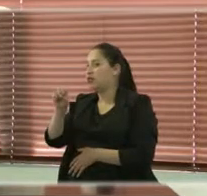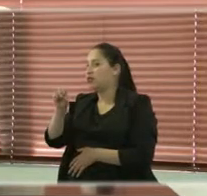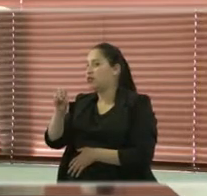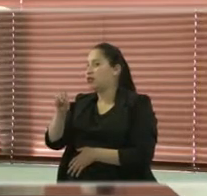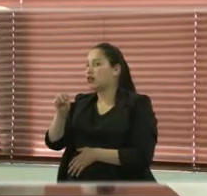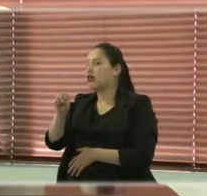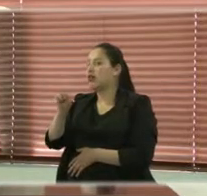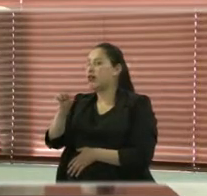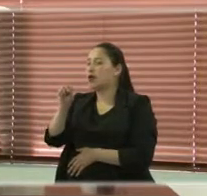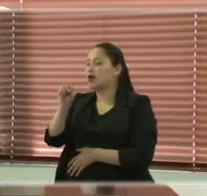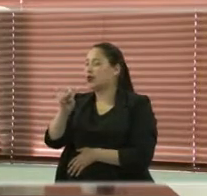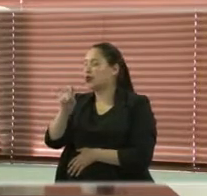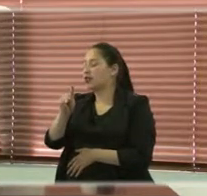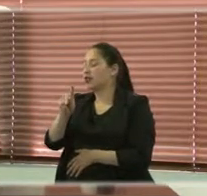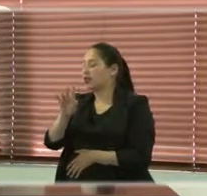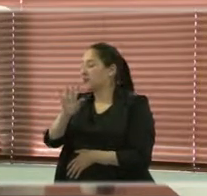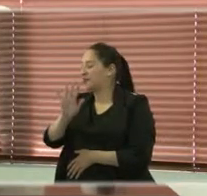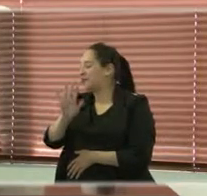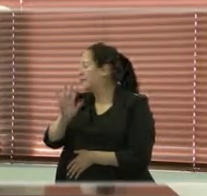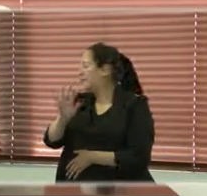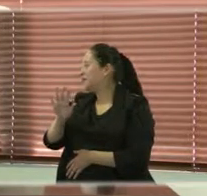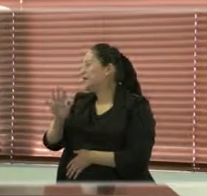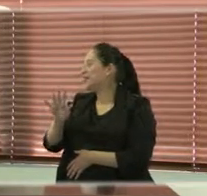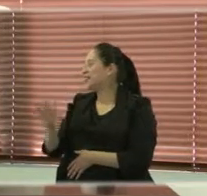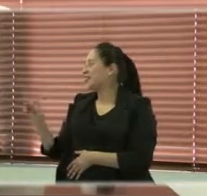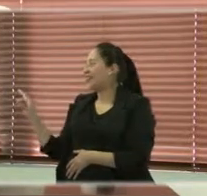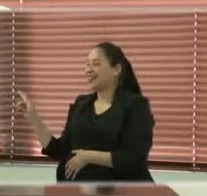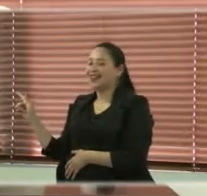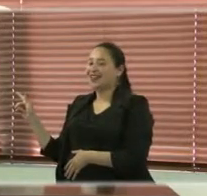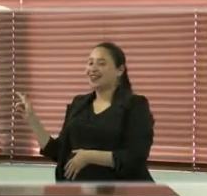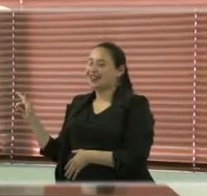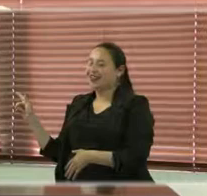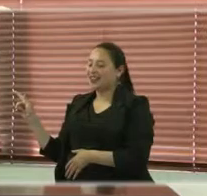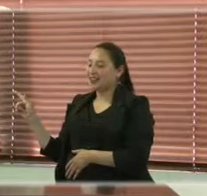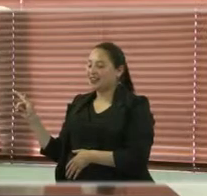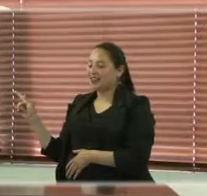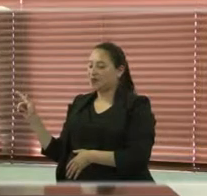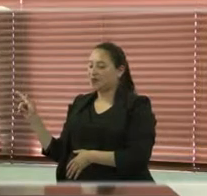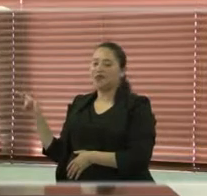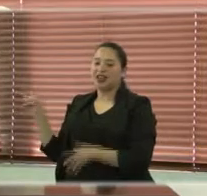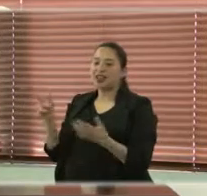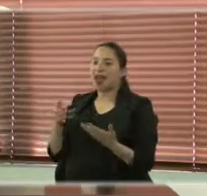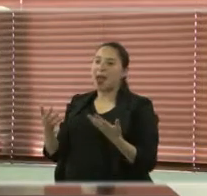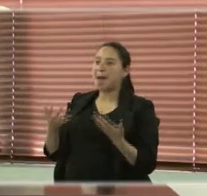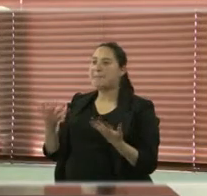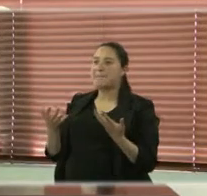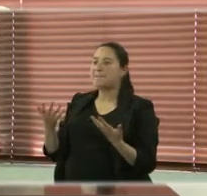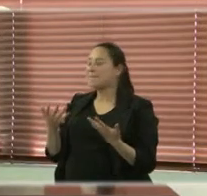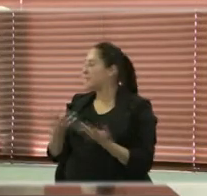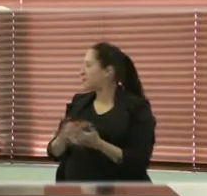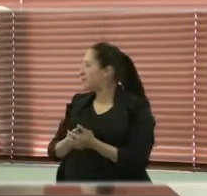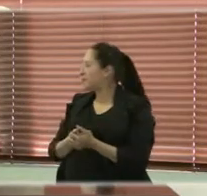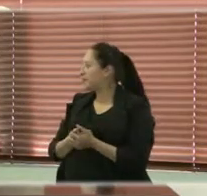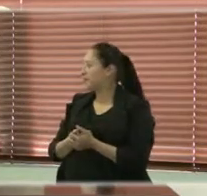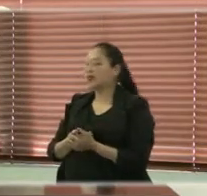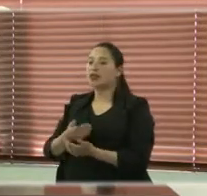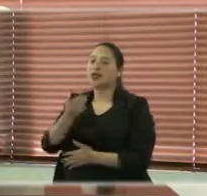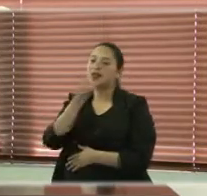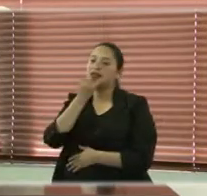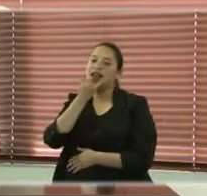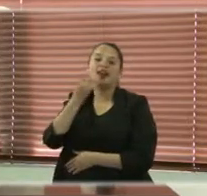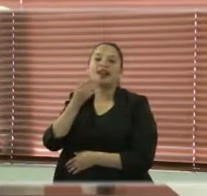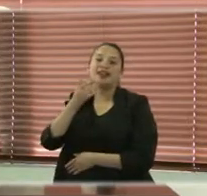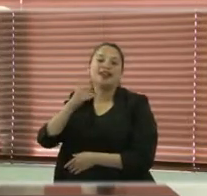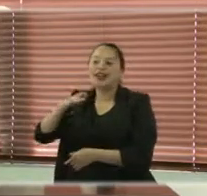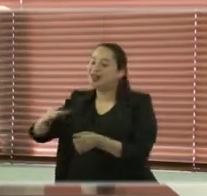así que te podría decir que que todavía hay hay mucho rezagos